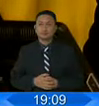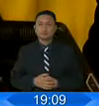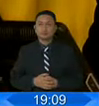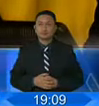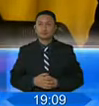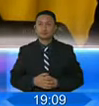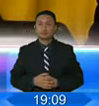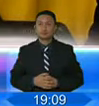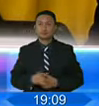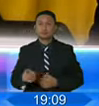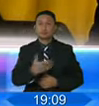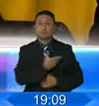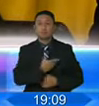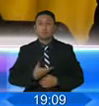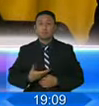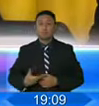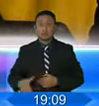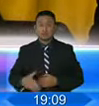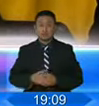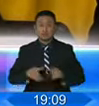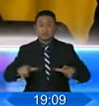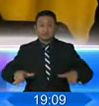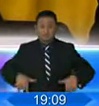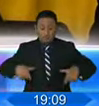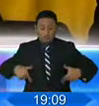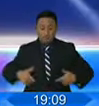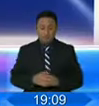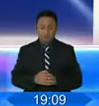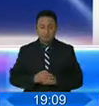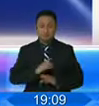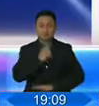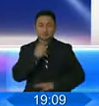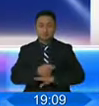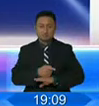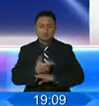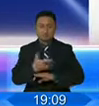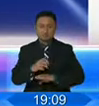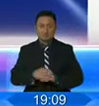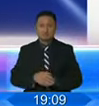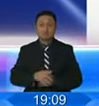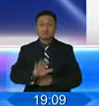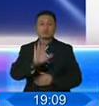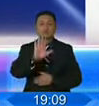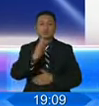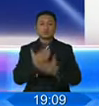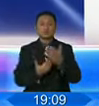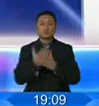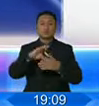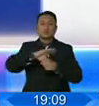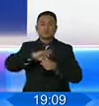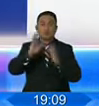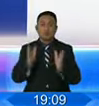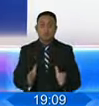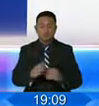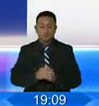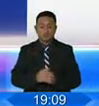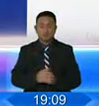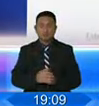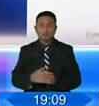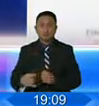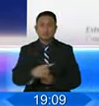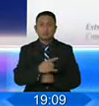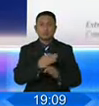existían. El presidente de la República, Lenín Moreno, nombró mediante decreto ejecutivo a 5 nuevos cancilleres. Entre ellos se